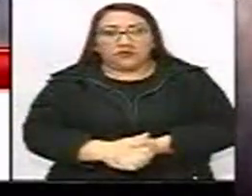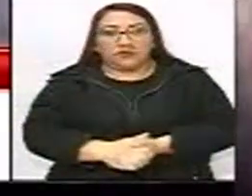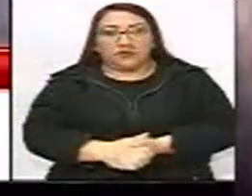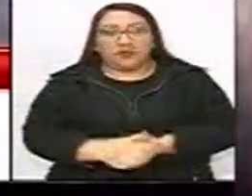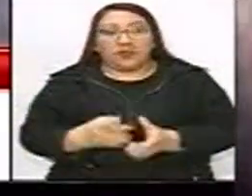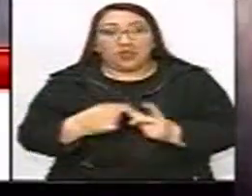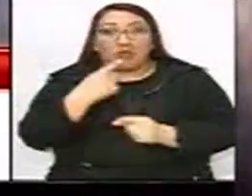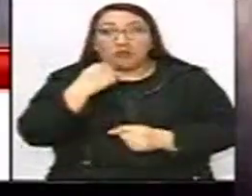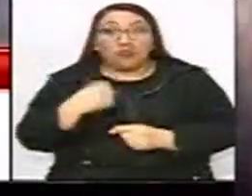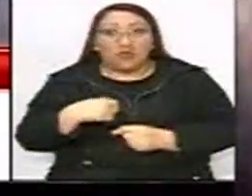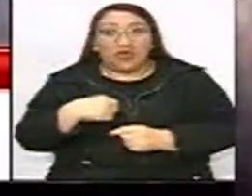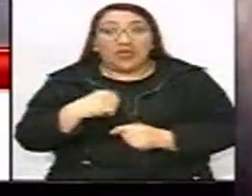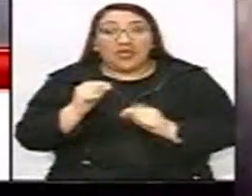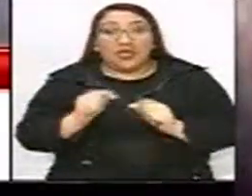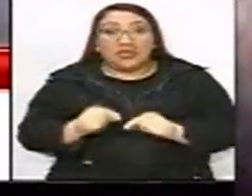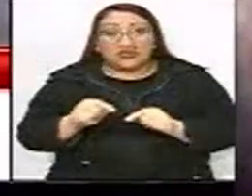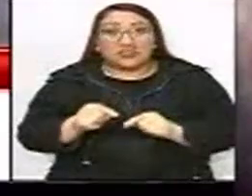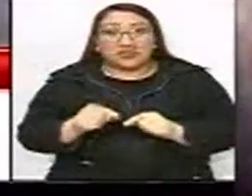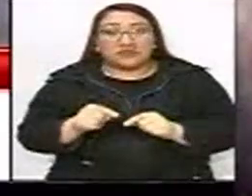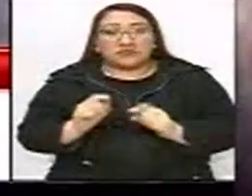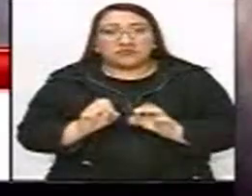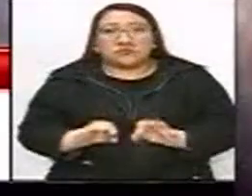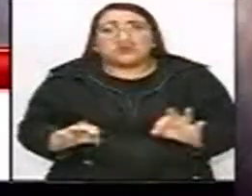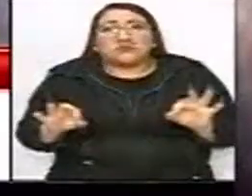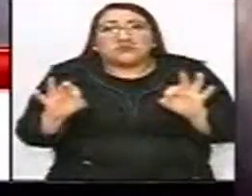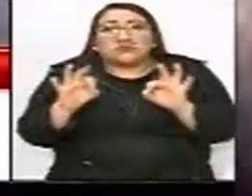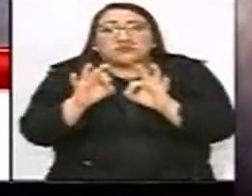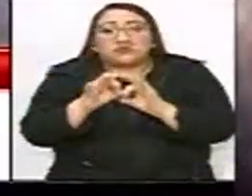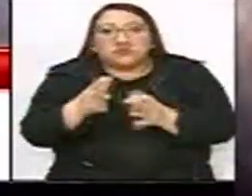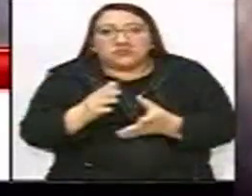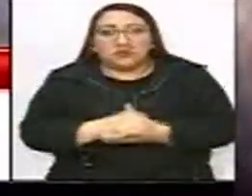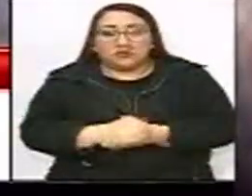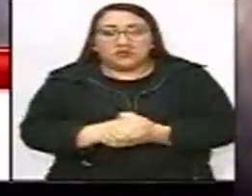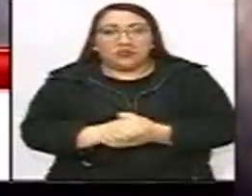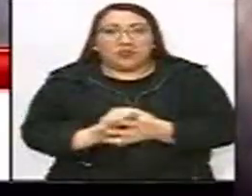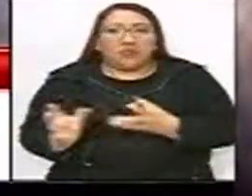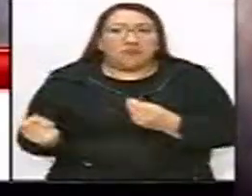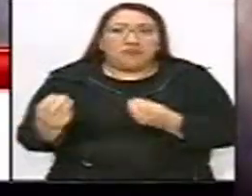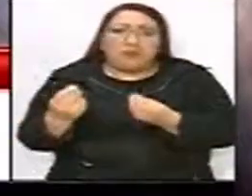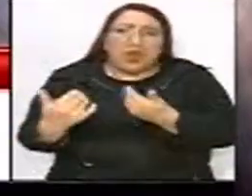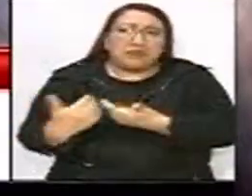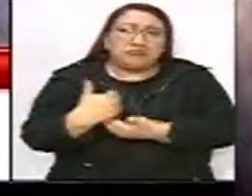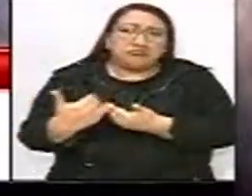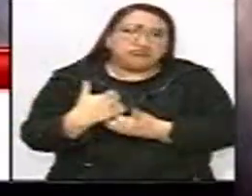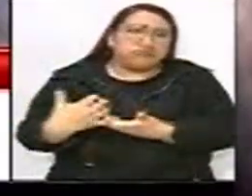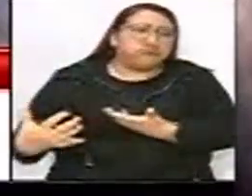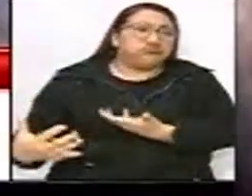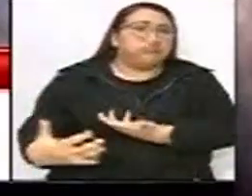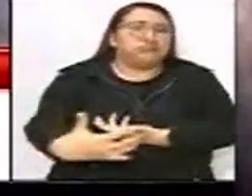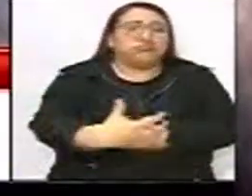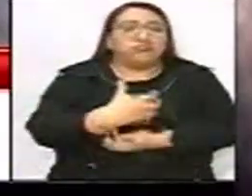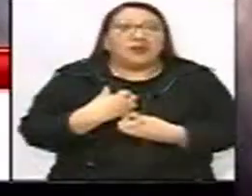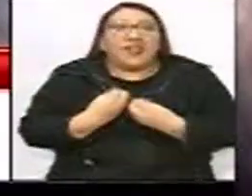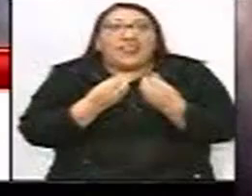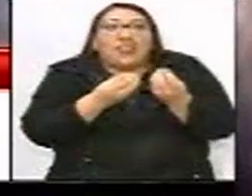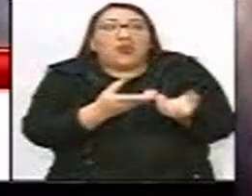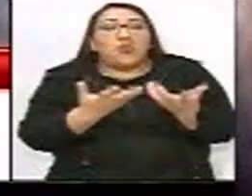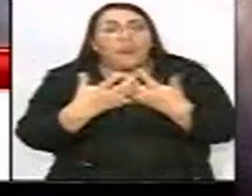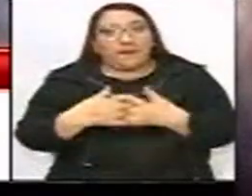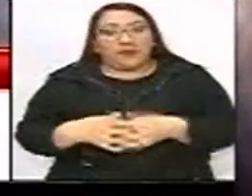la municipalidad, este es la joya de la corona, este ingreso inmenso lo entrega a una